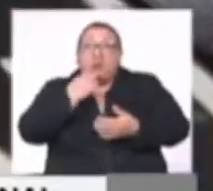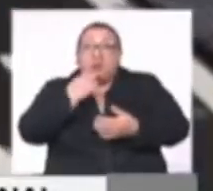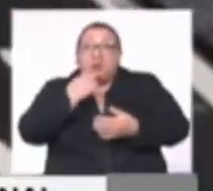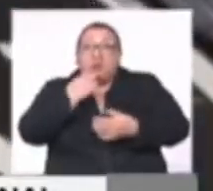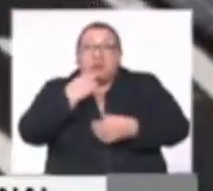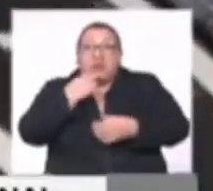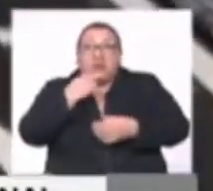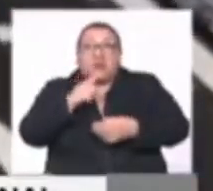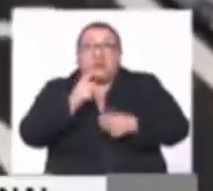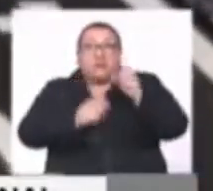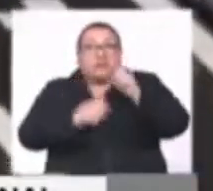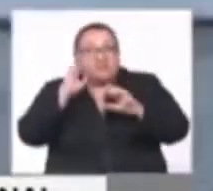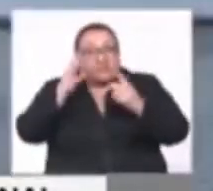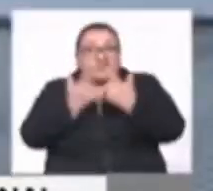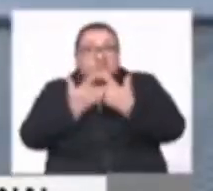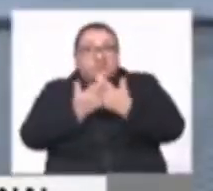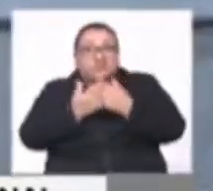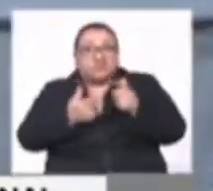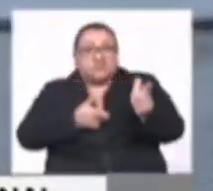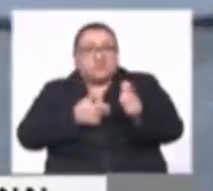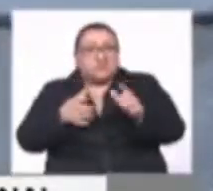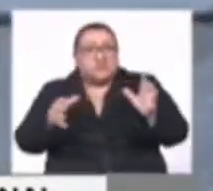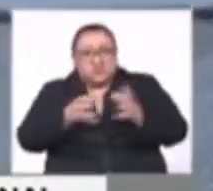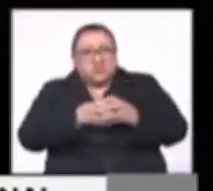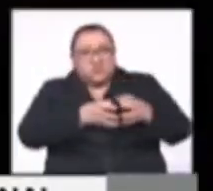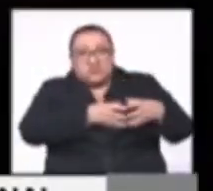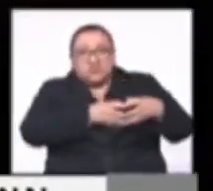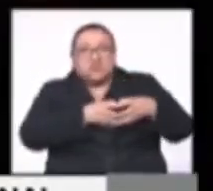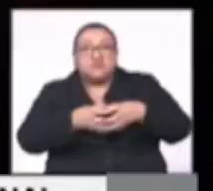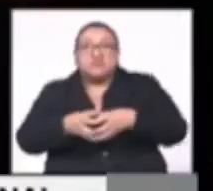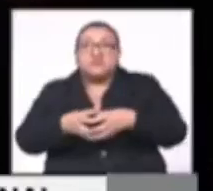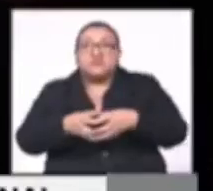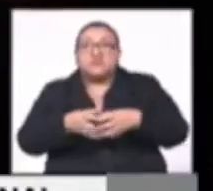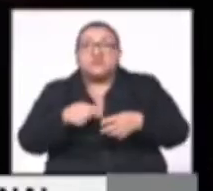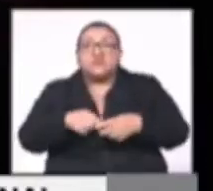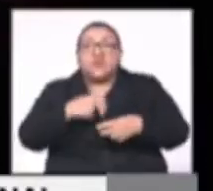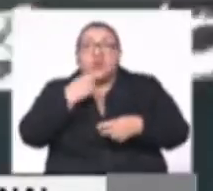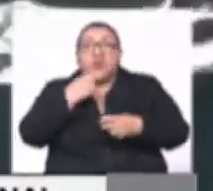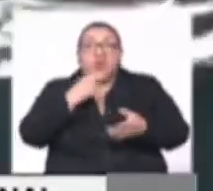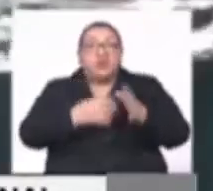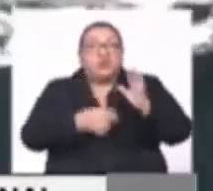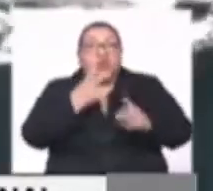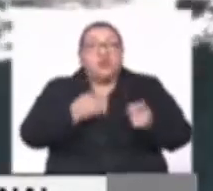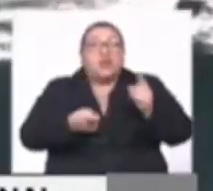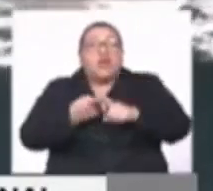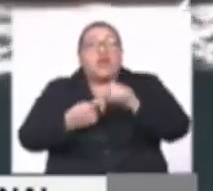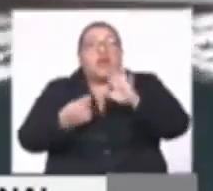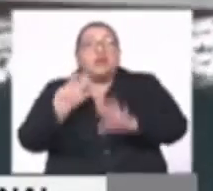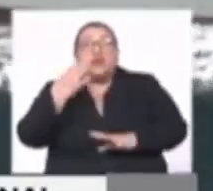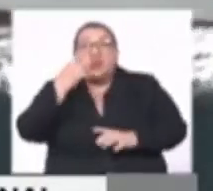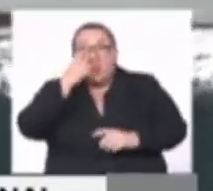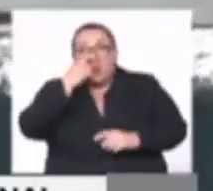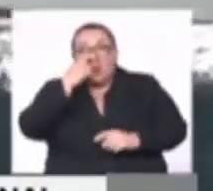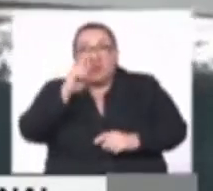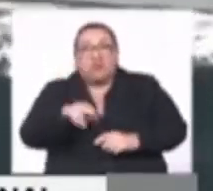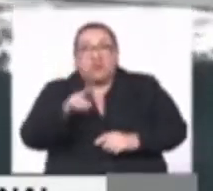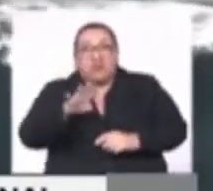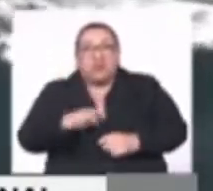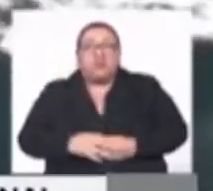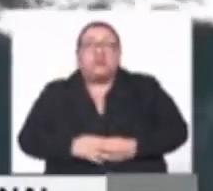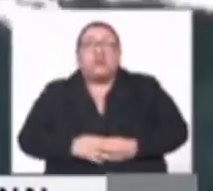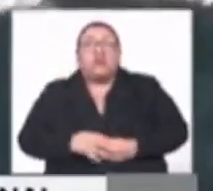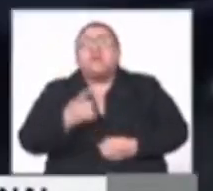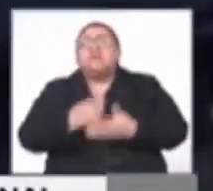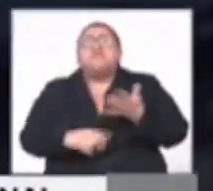de personal militar con armas de guerra de la Armada del Ecuador del 12 al 14 de junio de 2024.